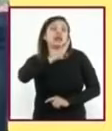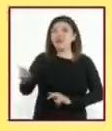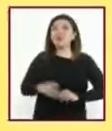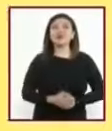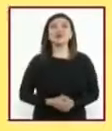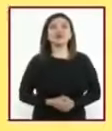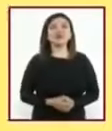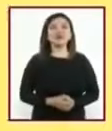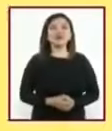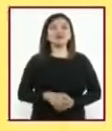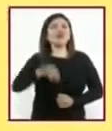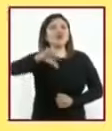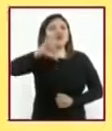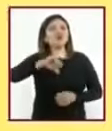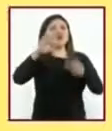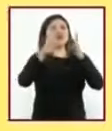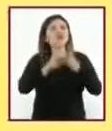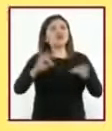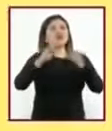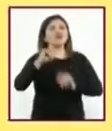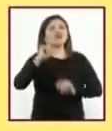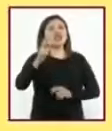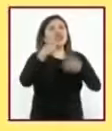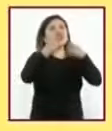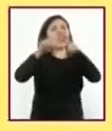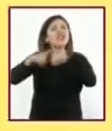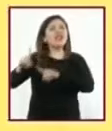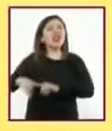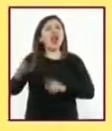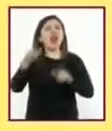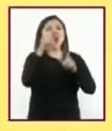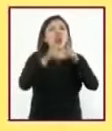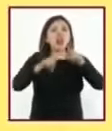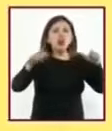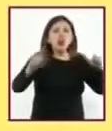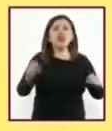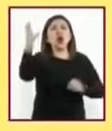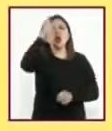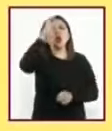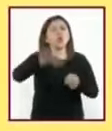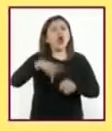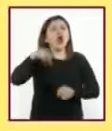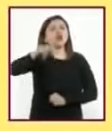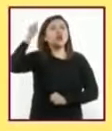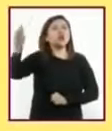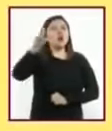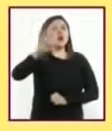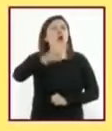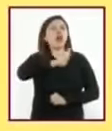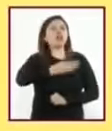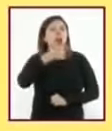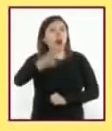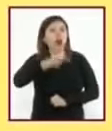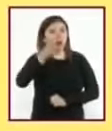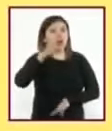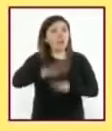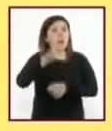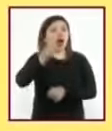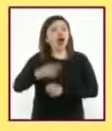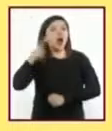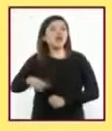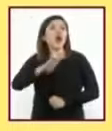Español. Hablaremos de la diversidad lingüística y cultural de los pueblos hispanohablantes, en particular del